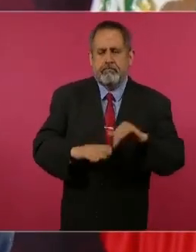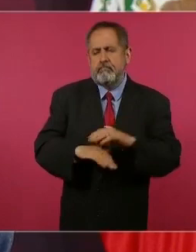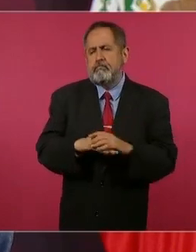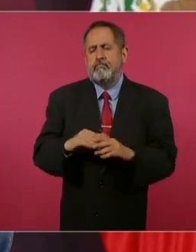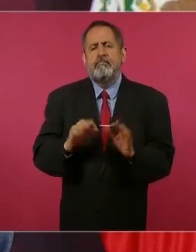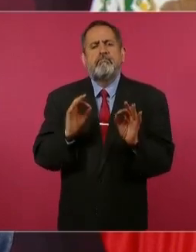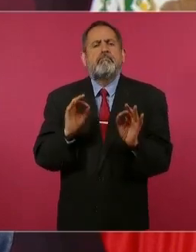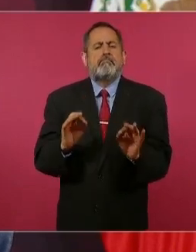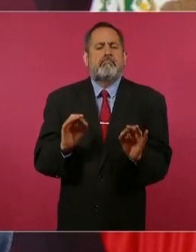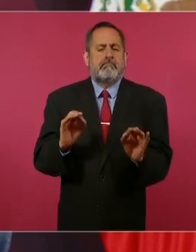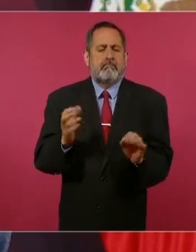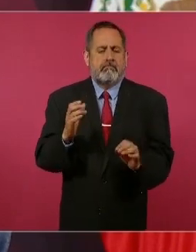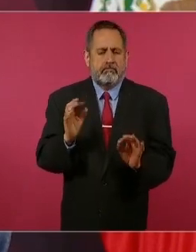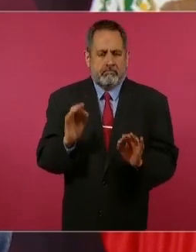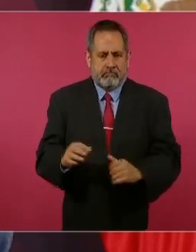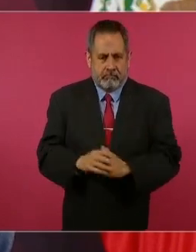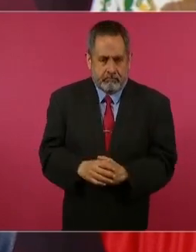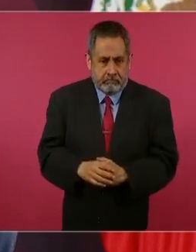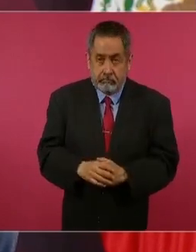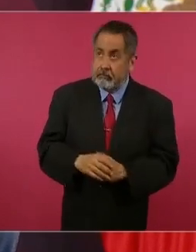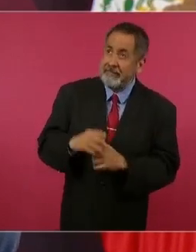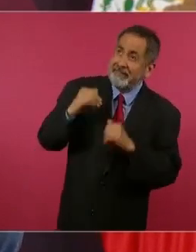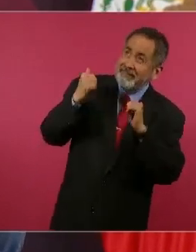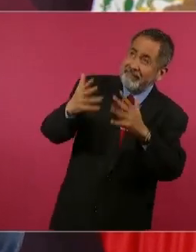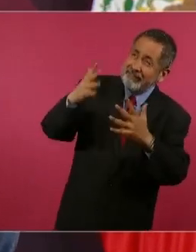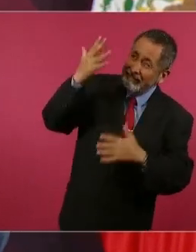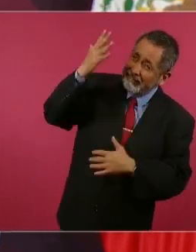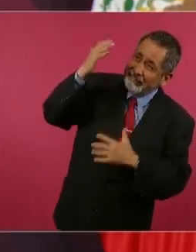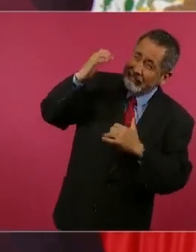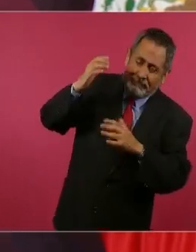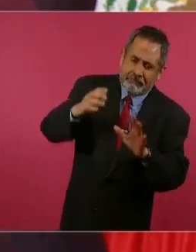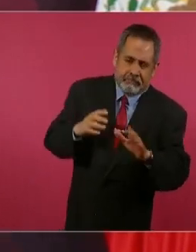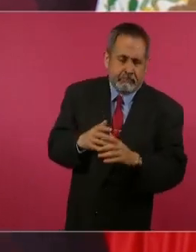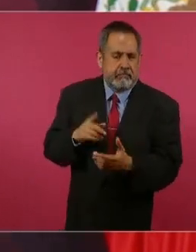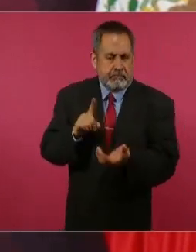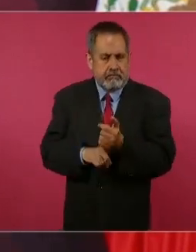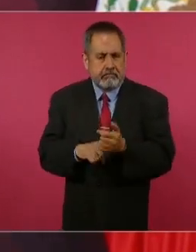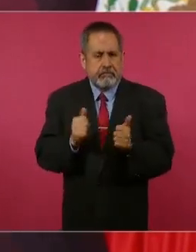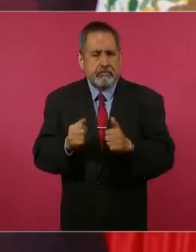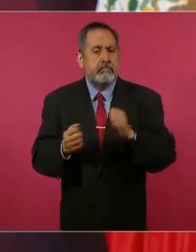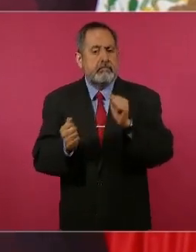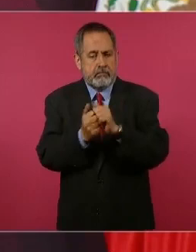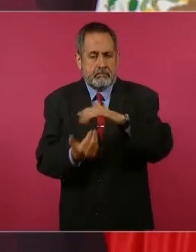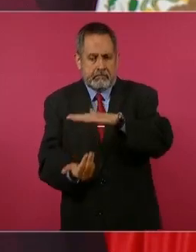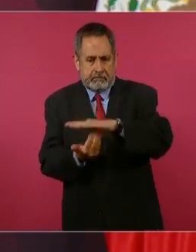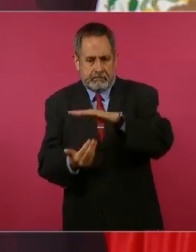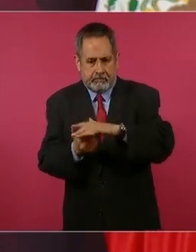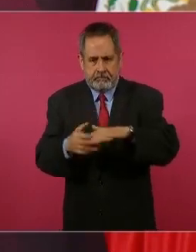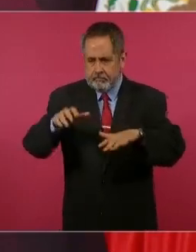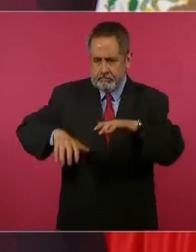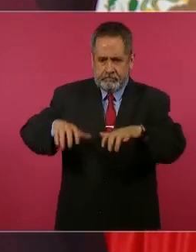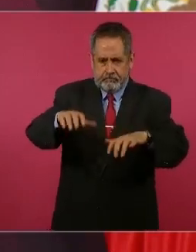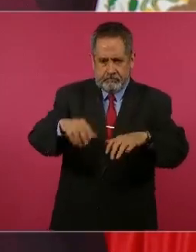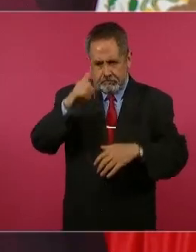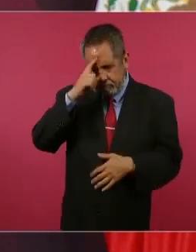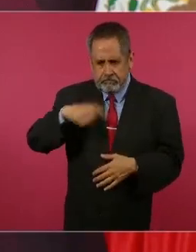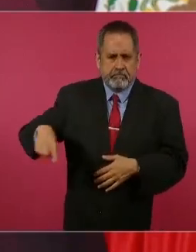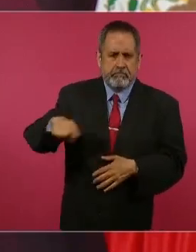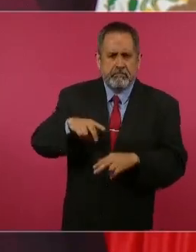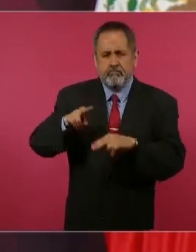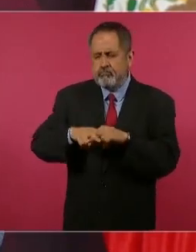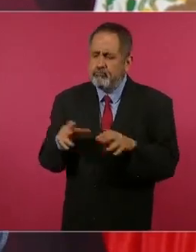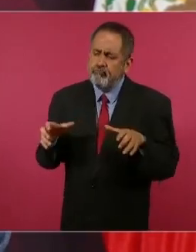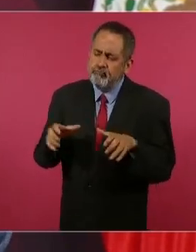cubrirse y no estar a la intemperie y además mesas para que puedan